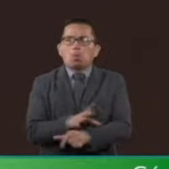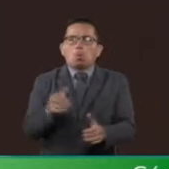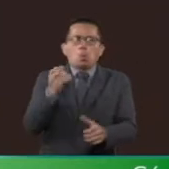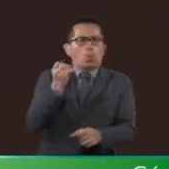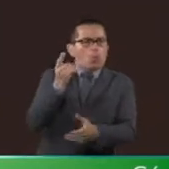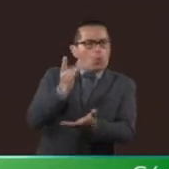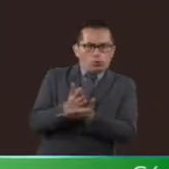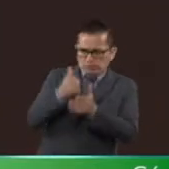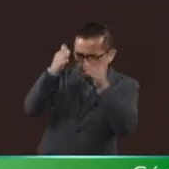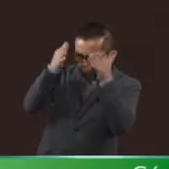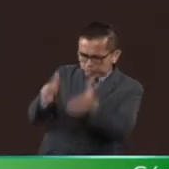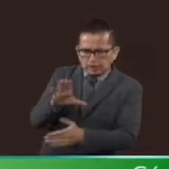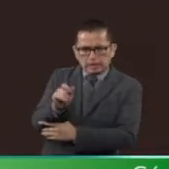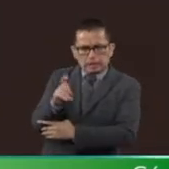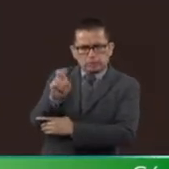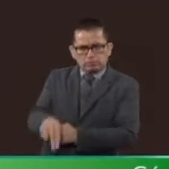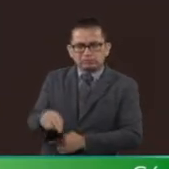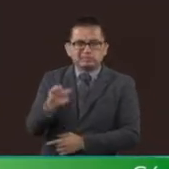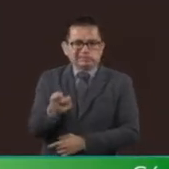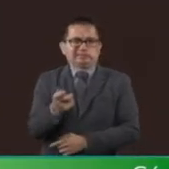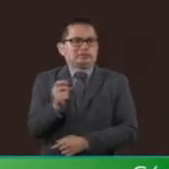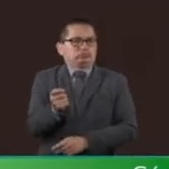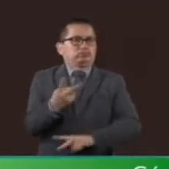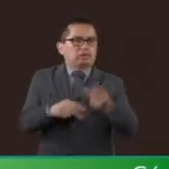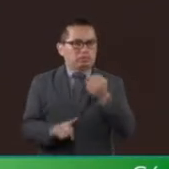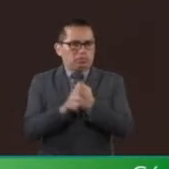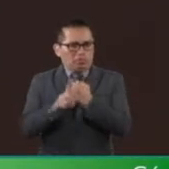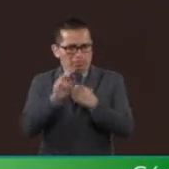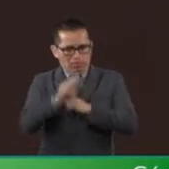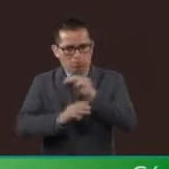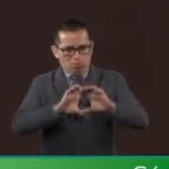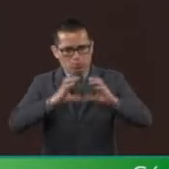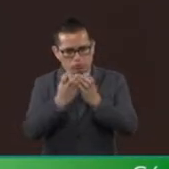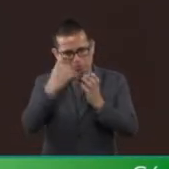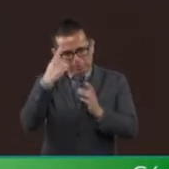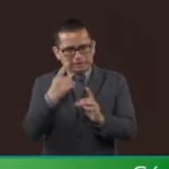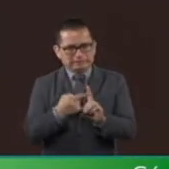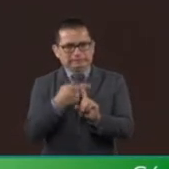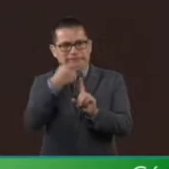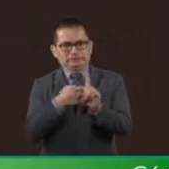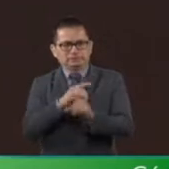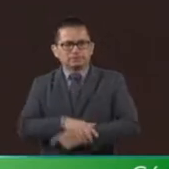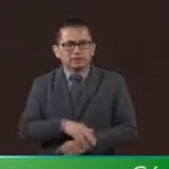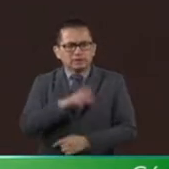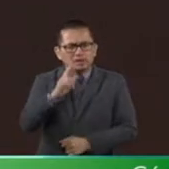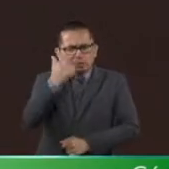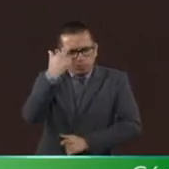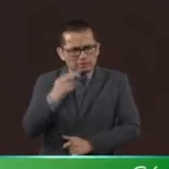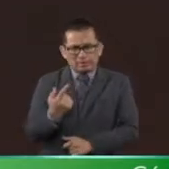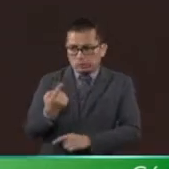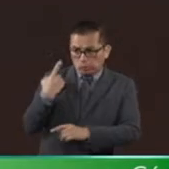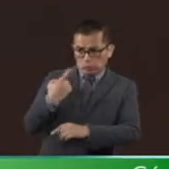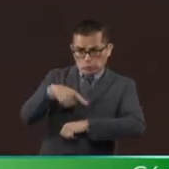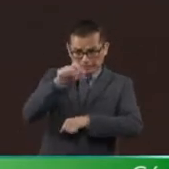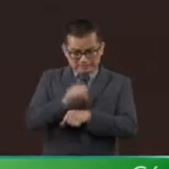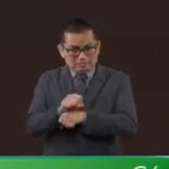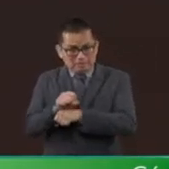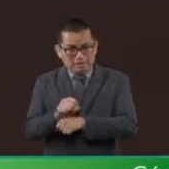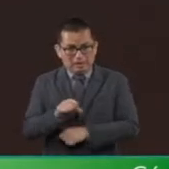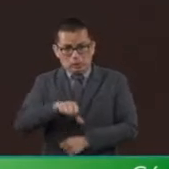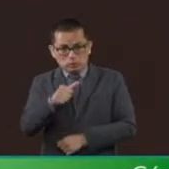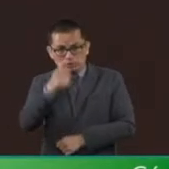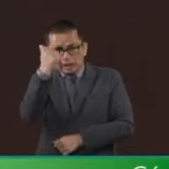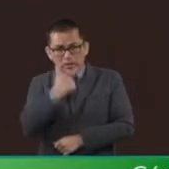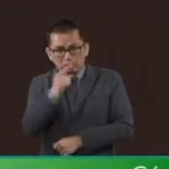No les tengo que recordar que apenas la semana pasada, a las 11 de la noche, quitaron de su propio dictamen el párrafo que en